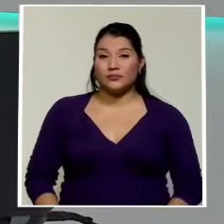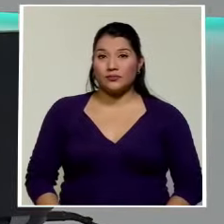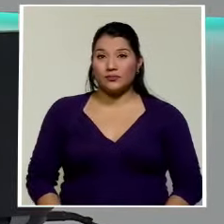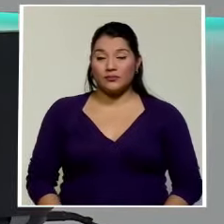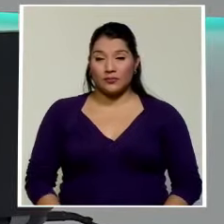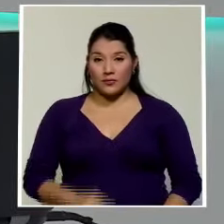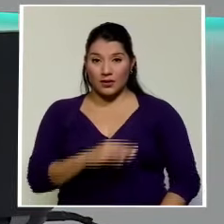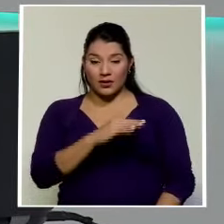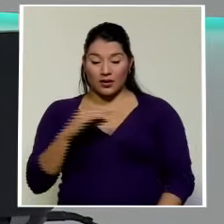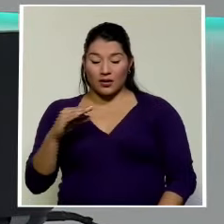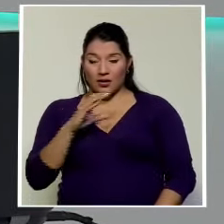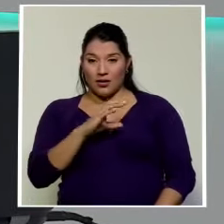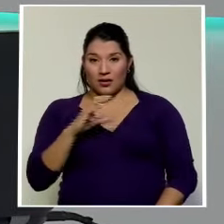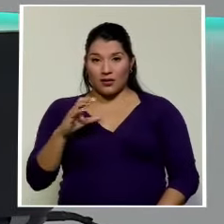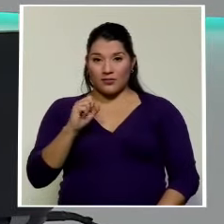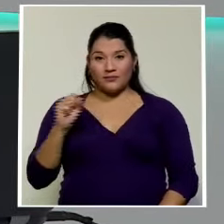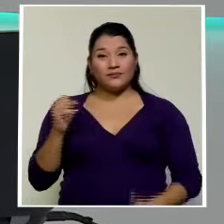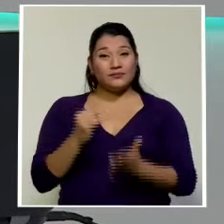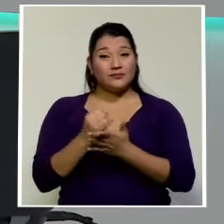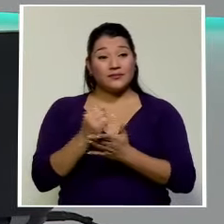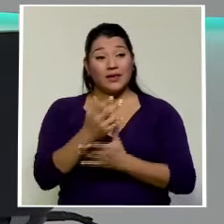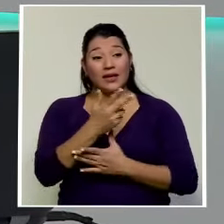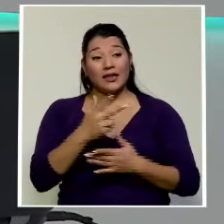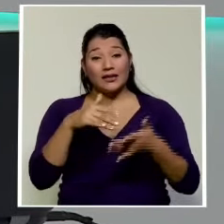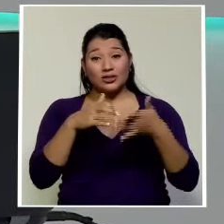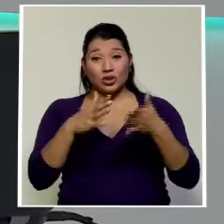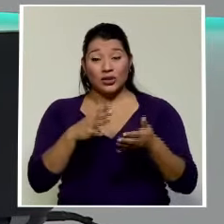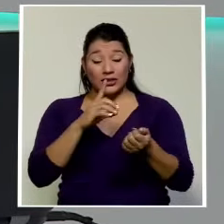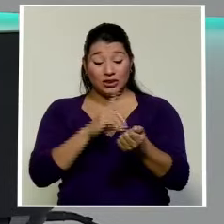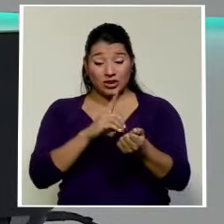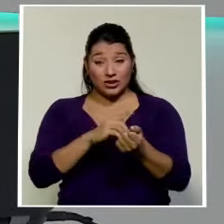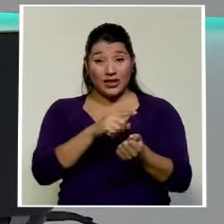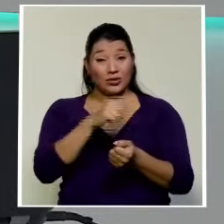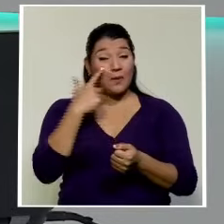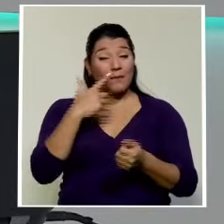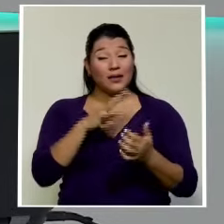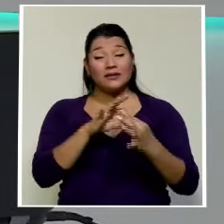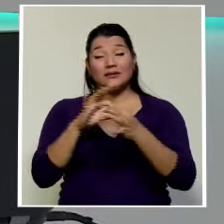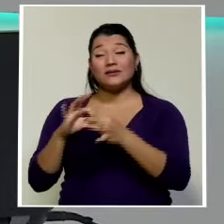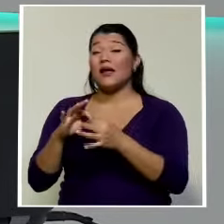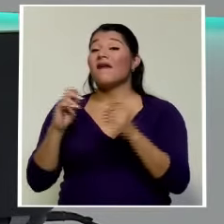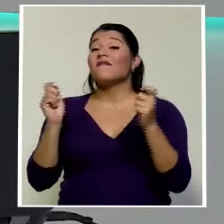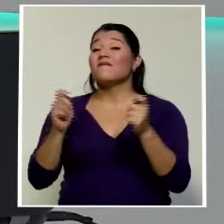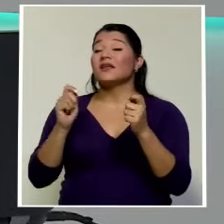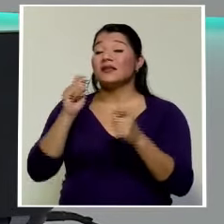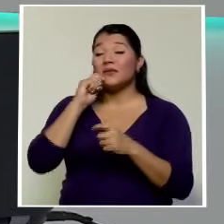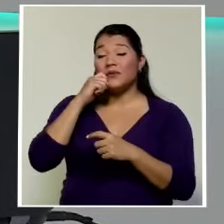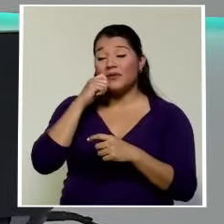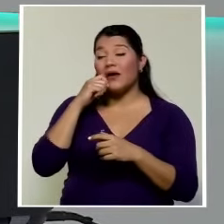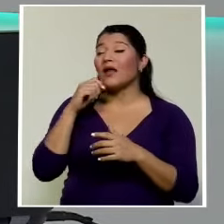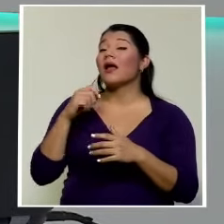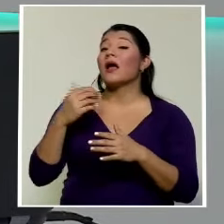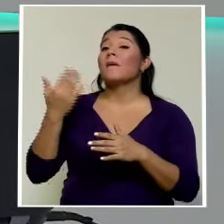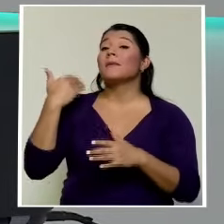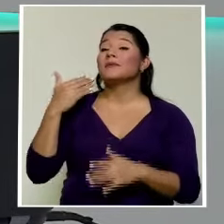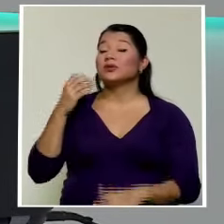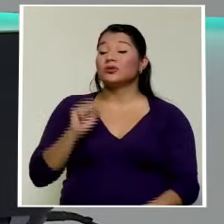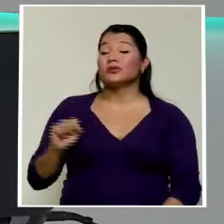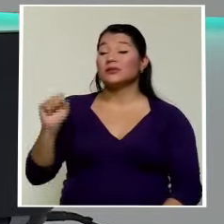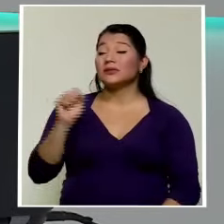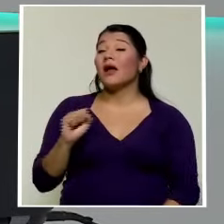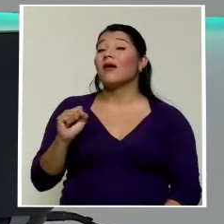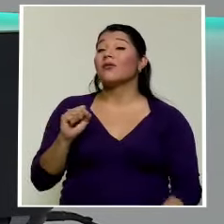Y la Caja investigará a 3 estudiantes de medicina involucrados en una fiesta clandestina que se llevó a cabo el pasado